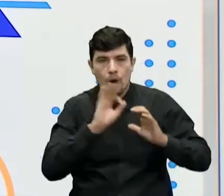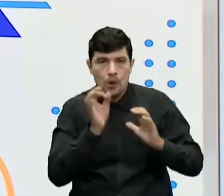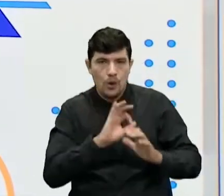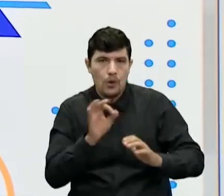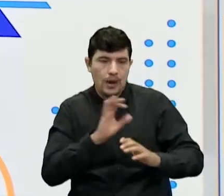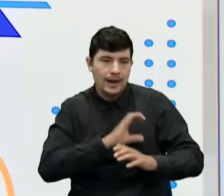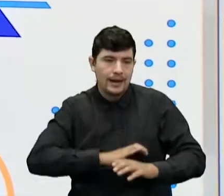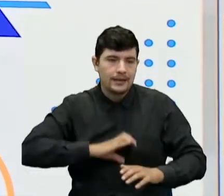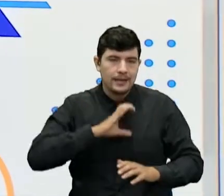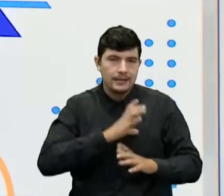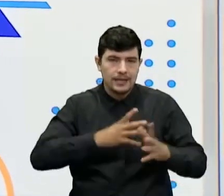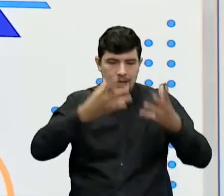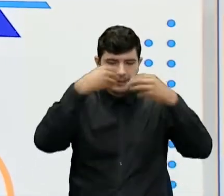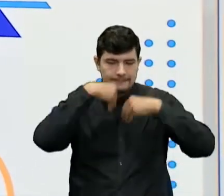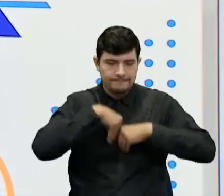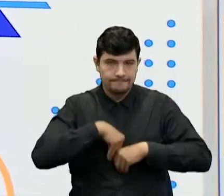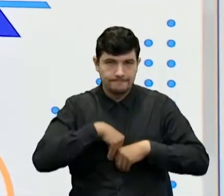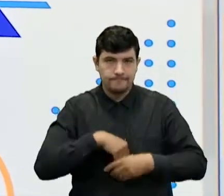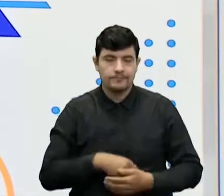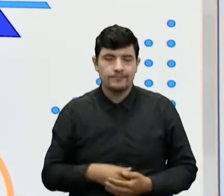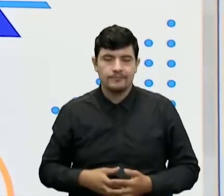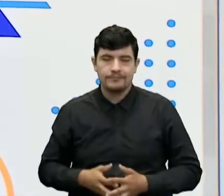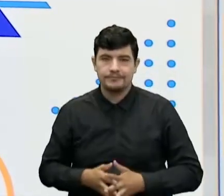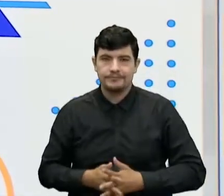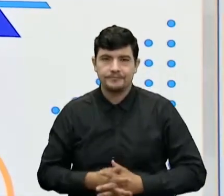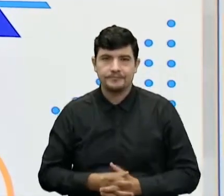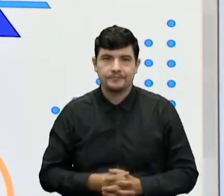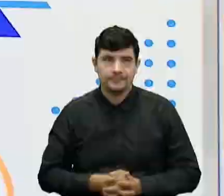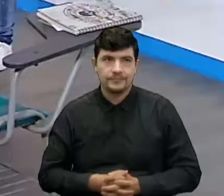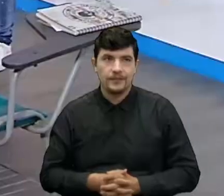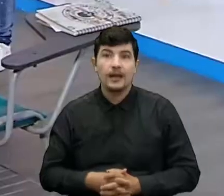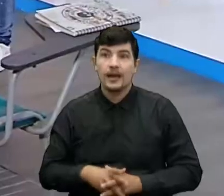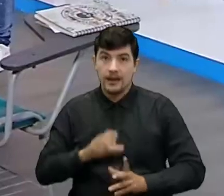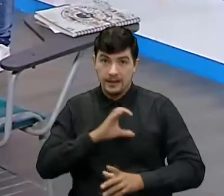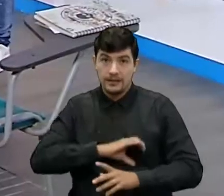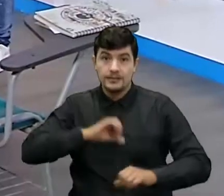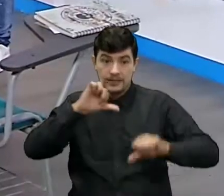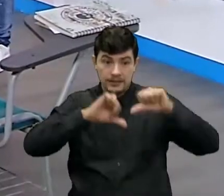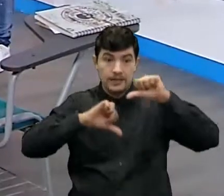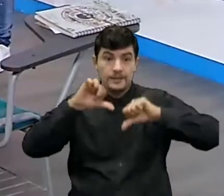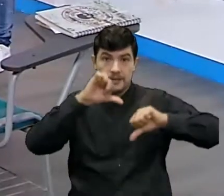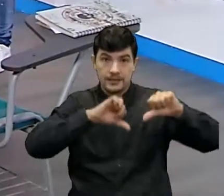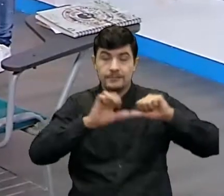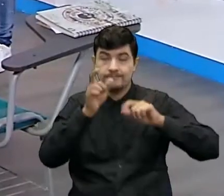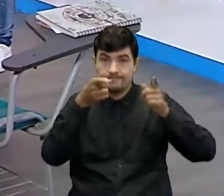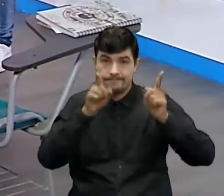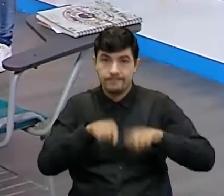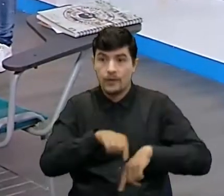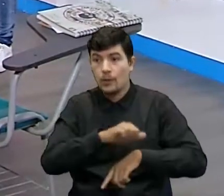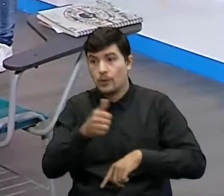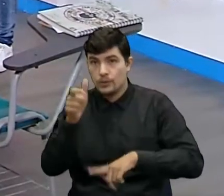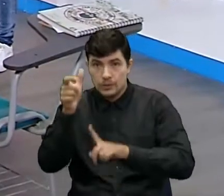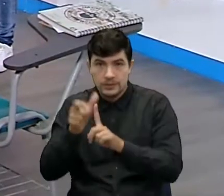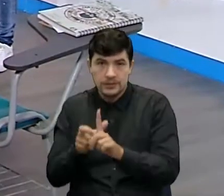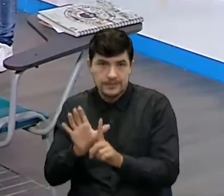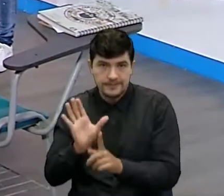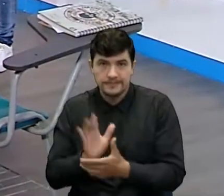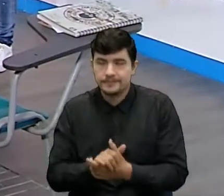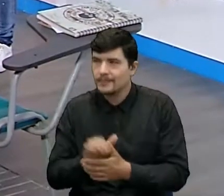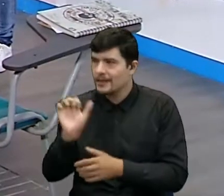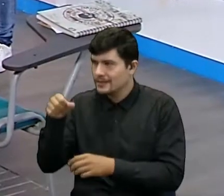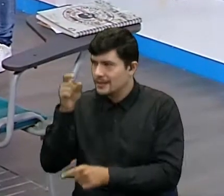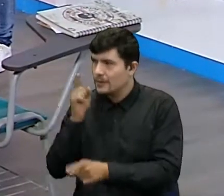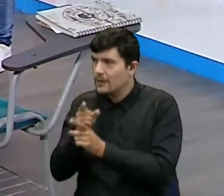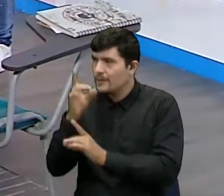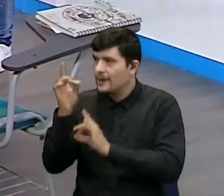características Físicas Físicas Y químicas también Sí, también A otro ser ¿Cierto? Exacto Muy bien